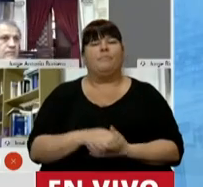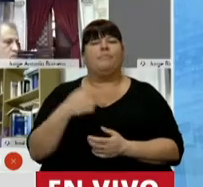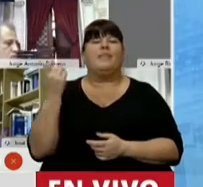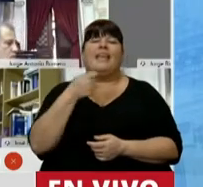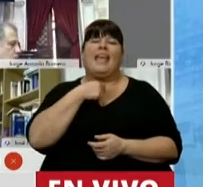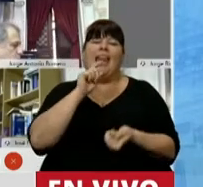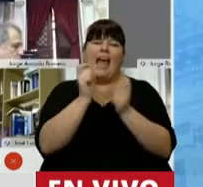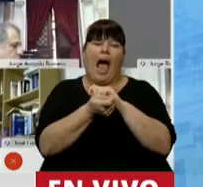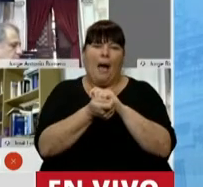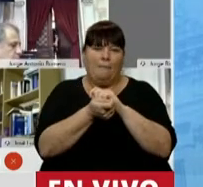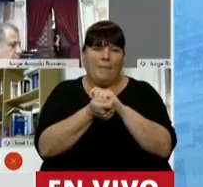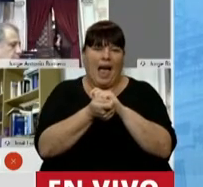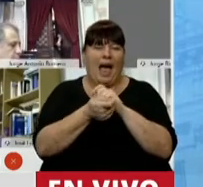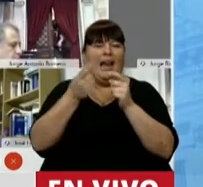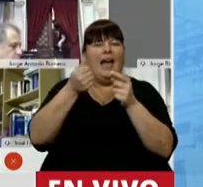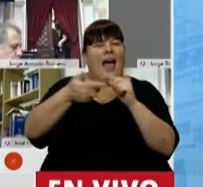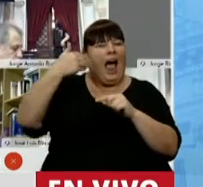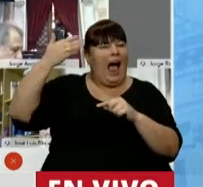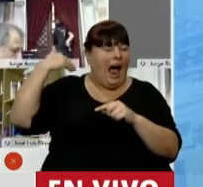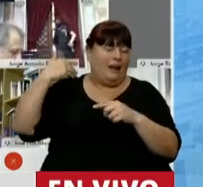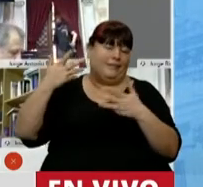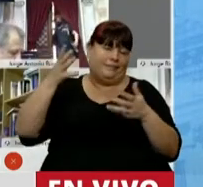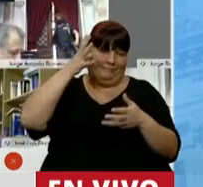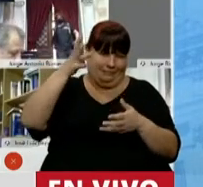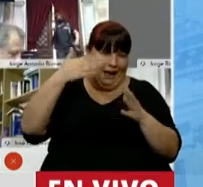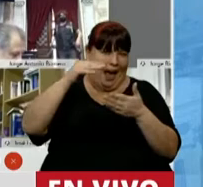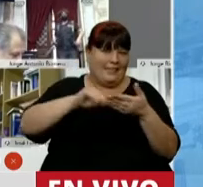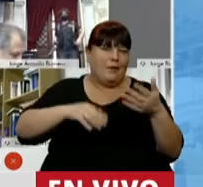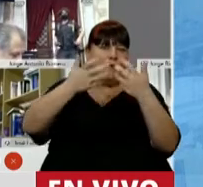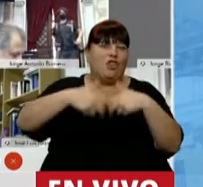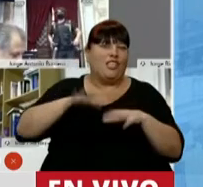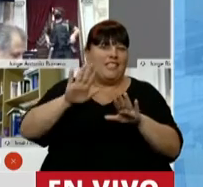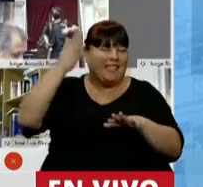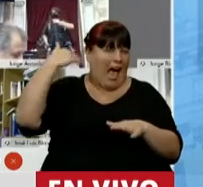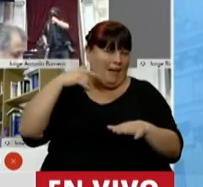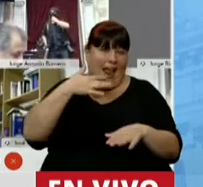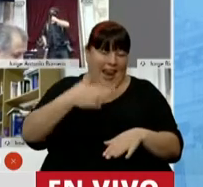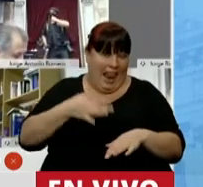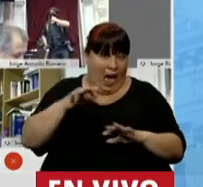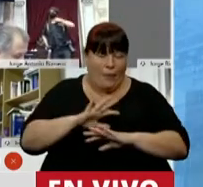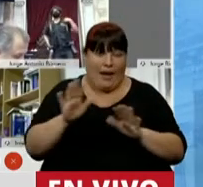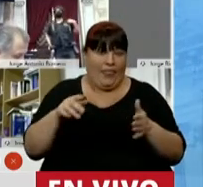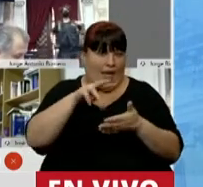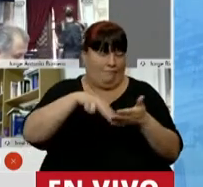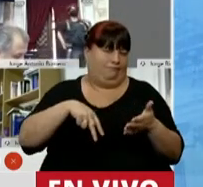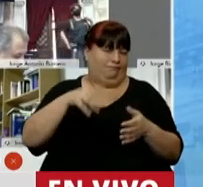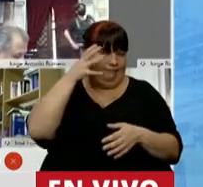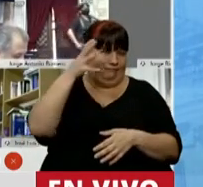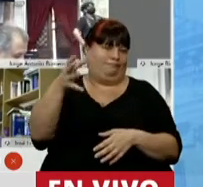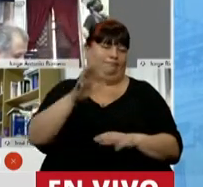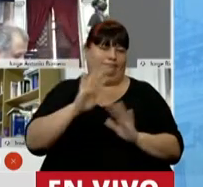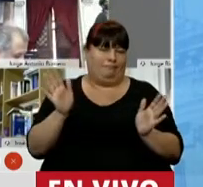Intentaron corregir las retroactividades alevosas que había en el proyecto originario, que era, la verdad que era de una